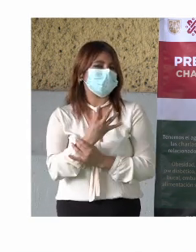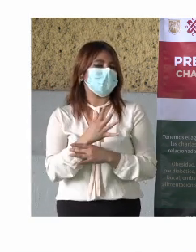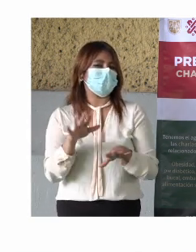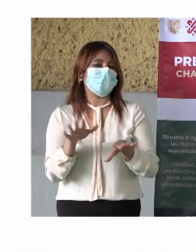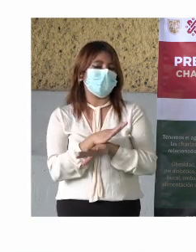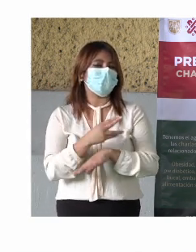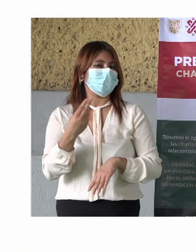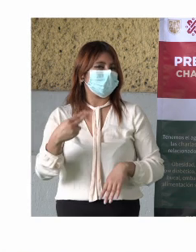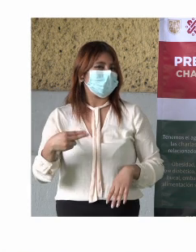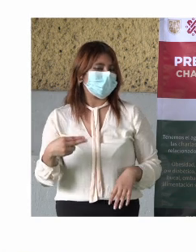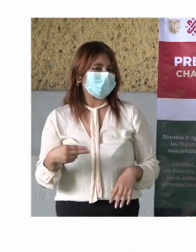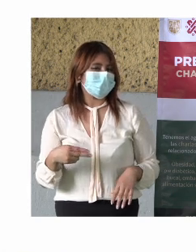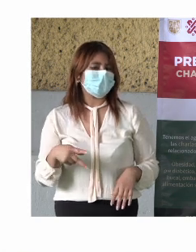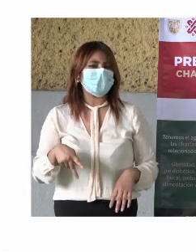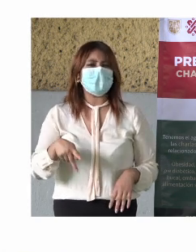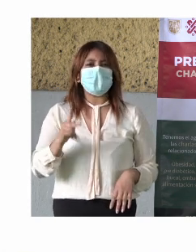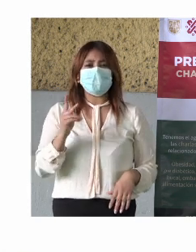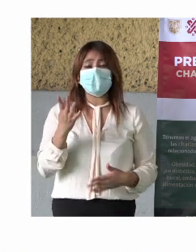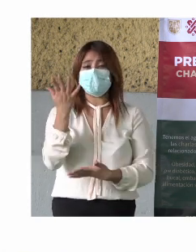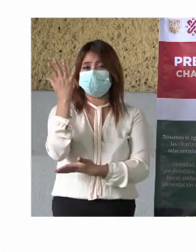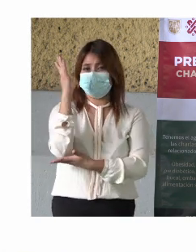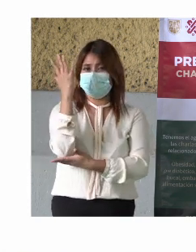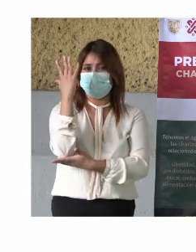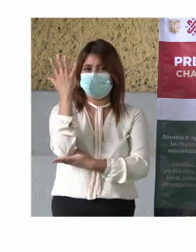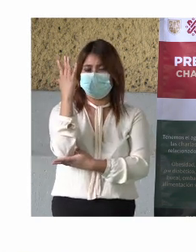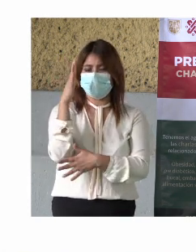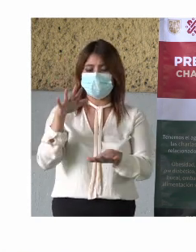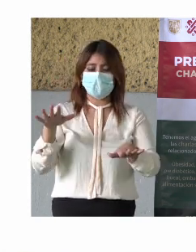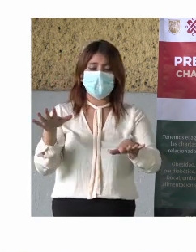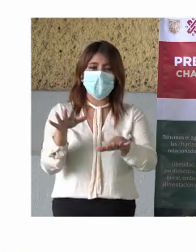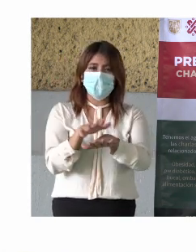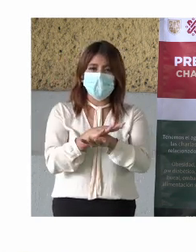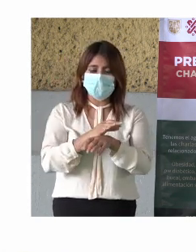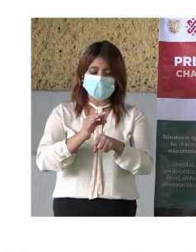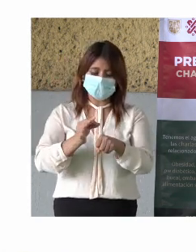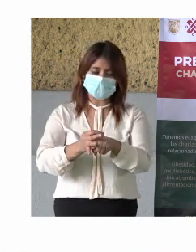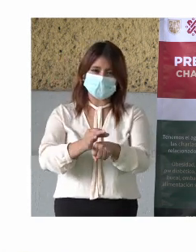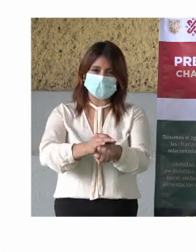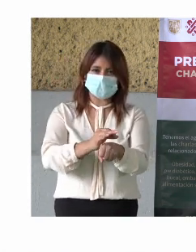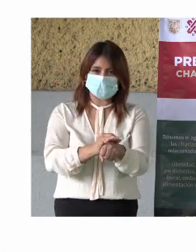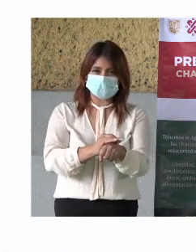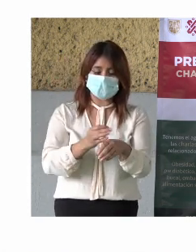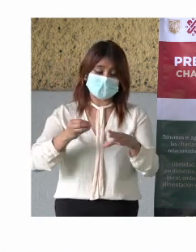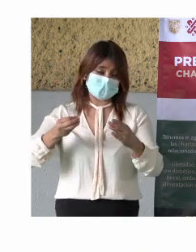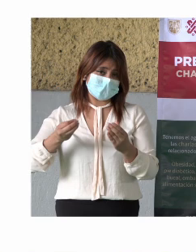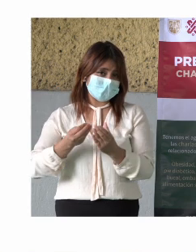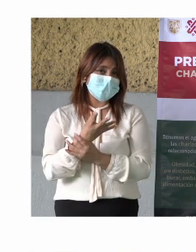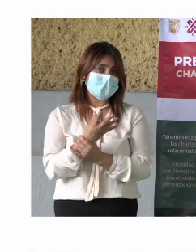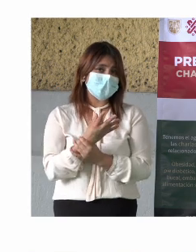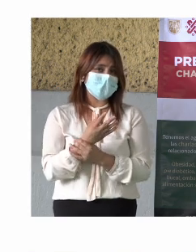que viene de esta planta se hizo una pequeña modificación en su molécula y sale la metformina.